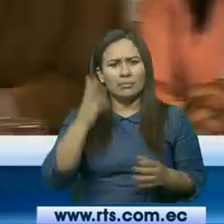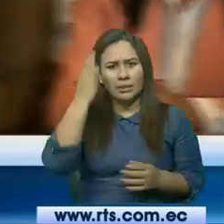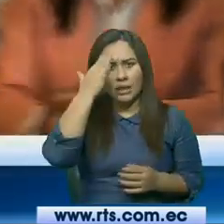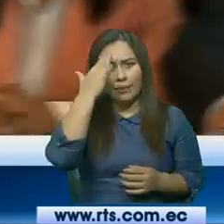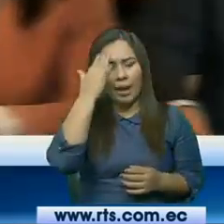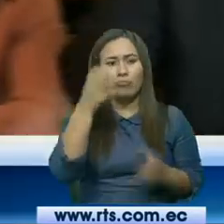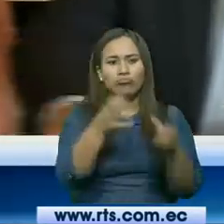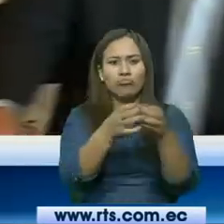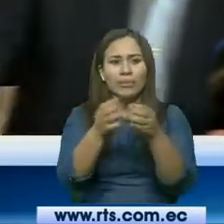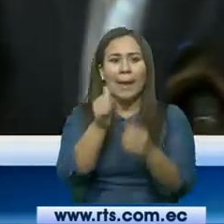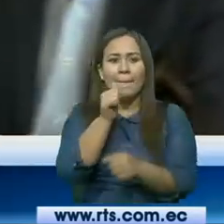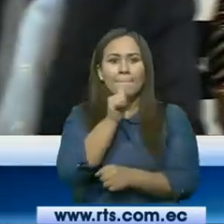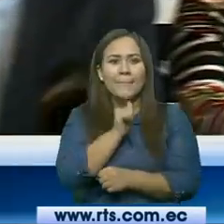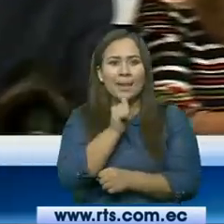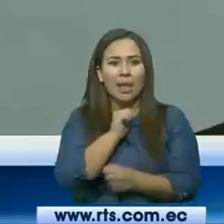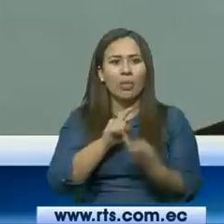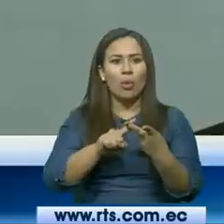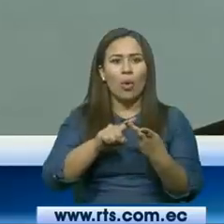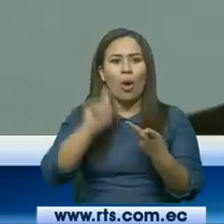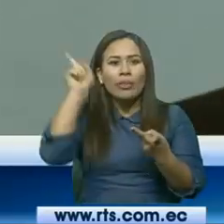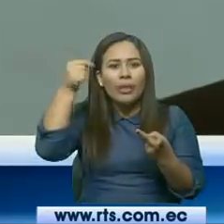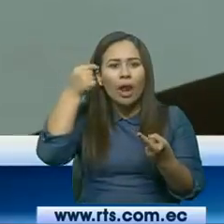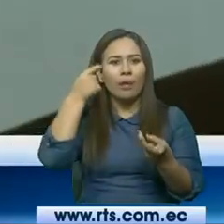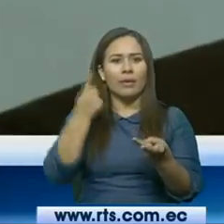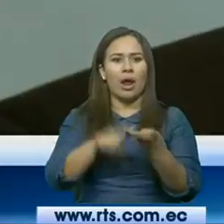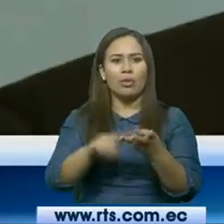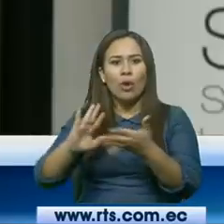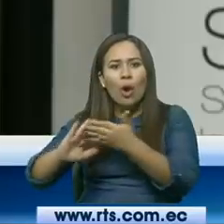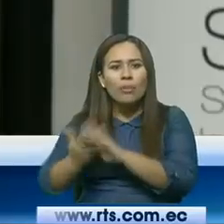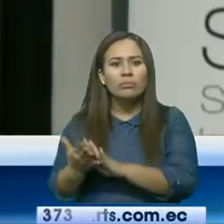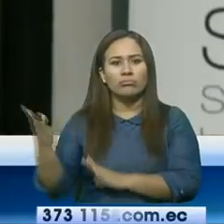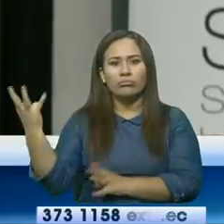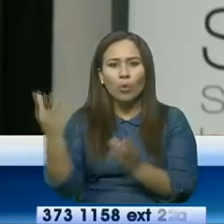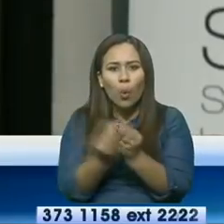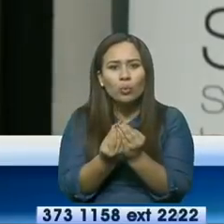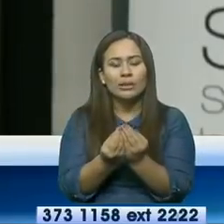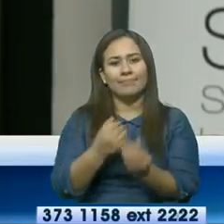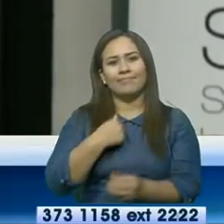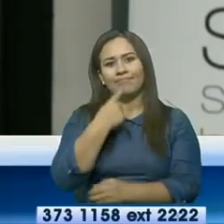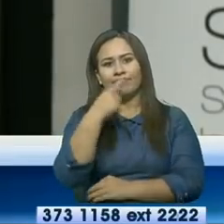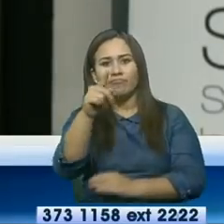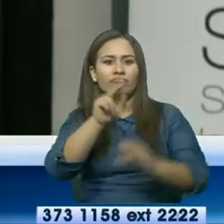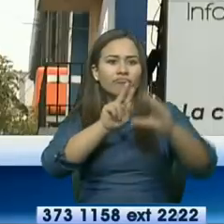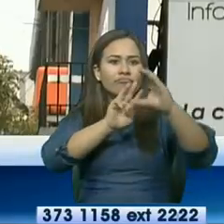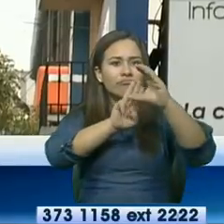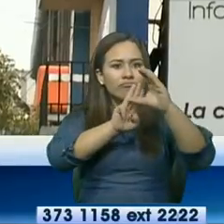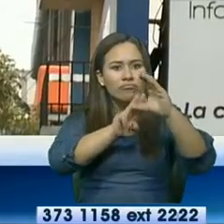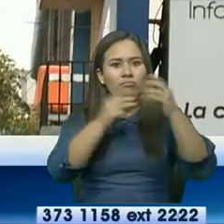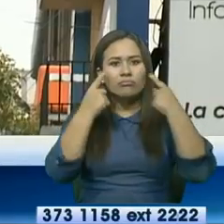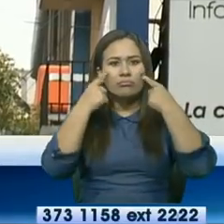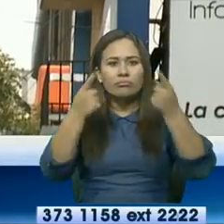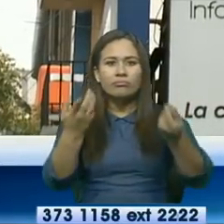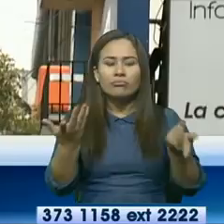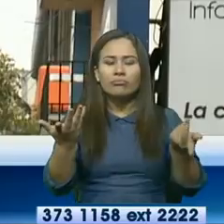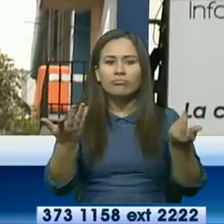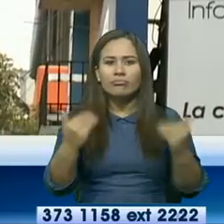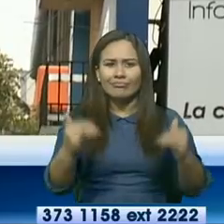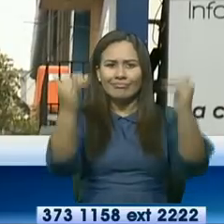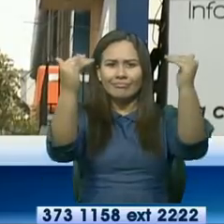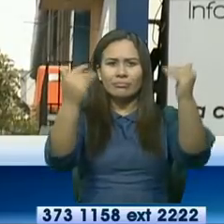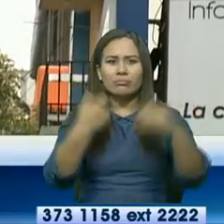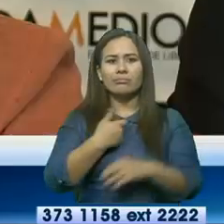periodistas y abogados quienes han llegado a la conclusión que la superintendencia de información y comunicación super com debe